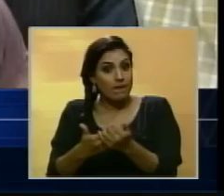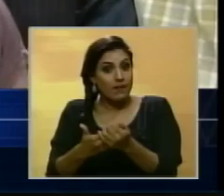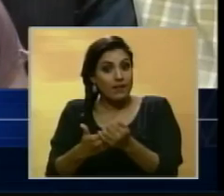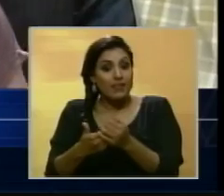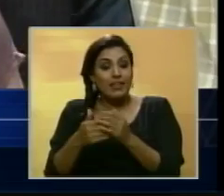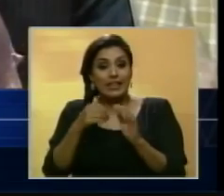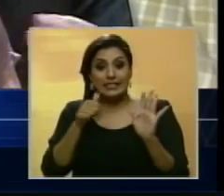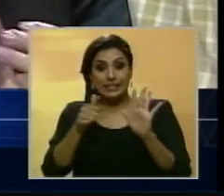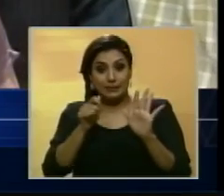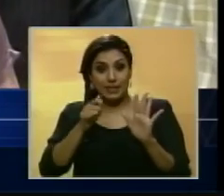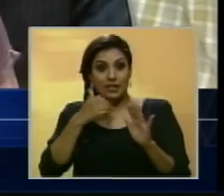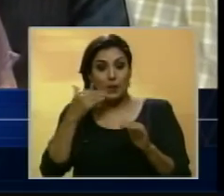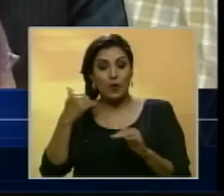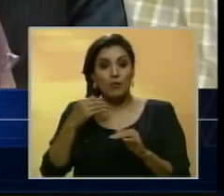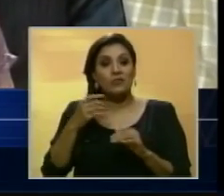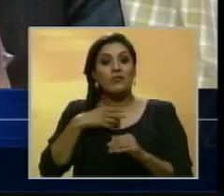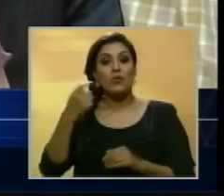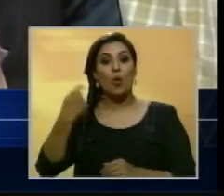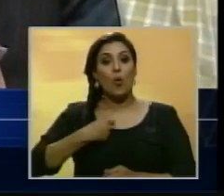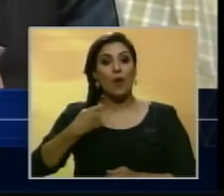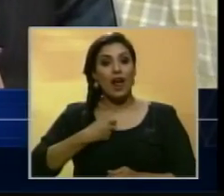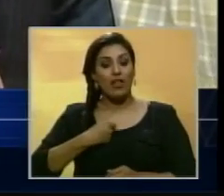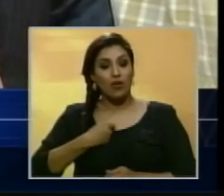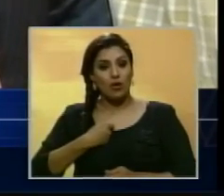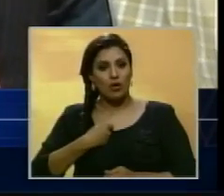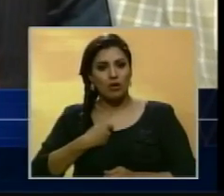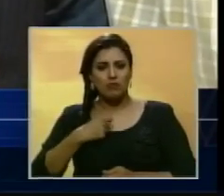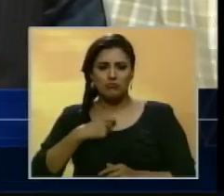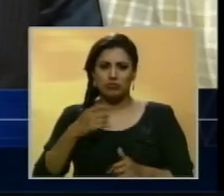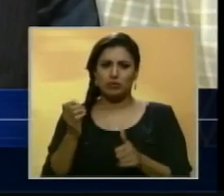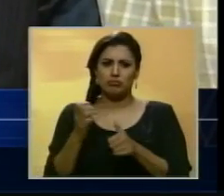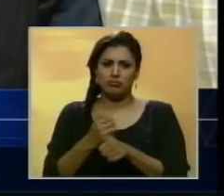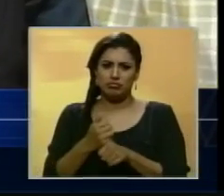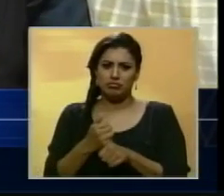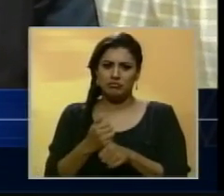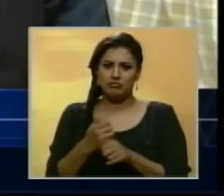Dentro de 6 meses me toca mi jubilación. Cuando encuentro que